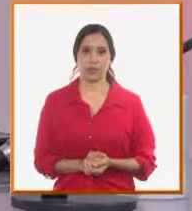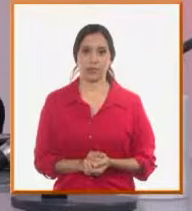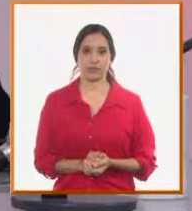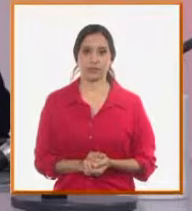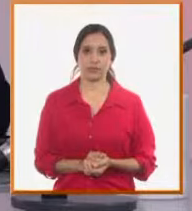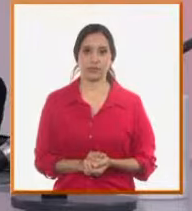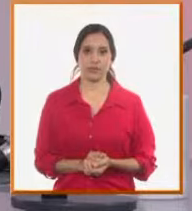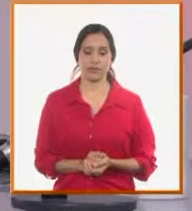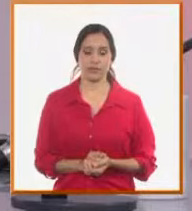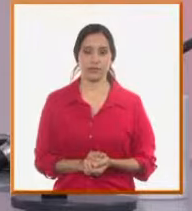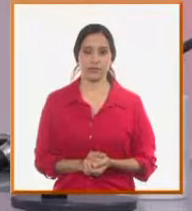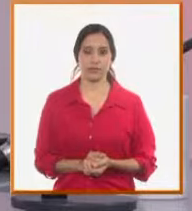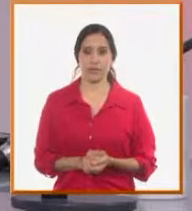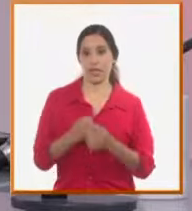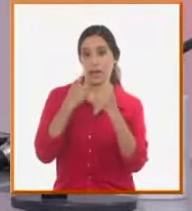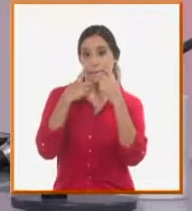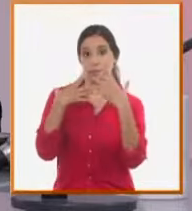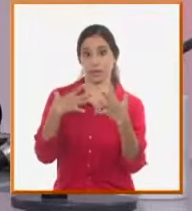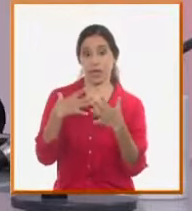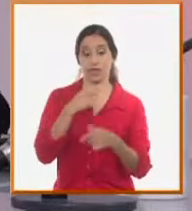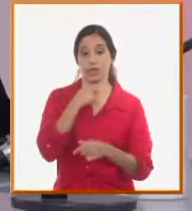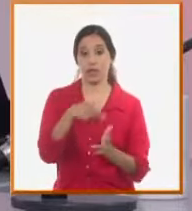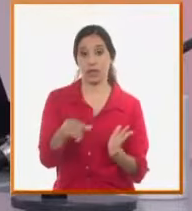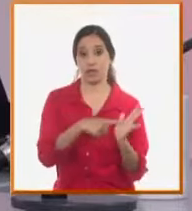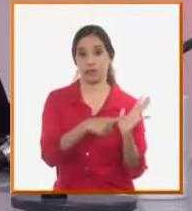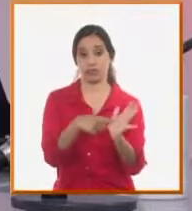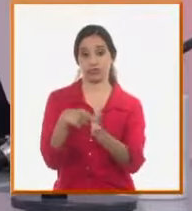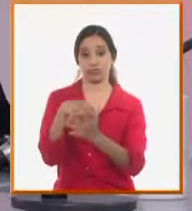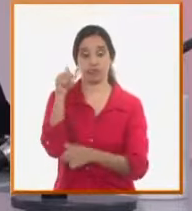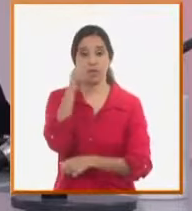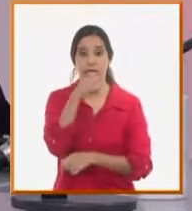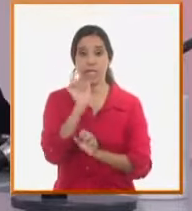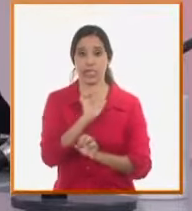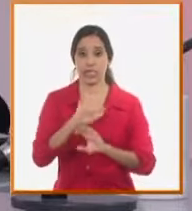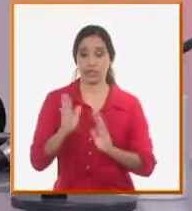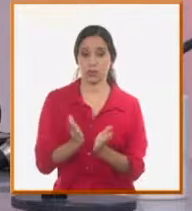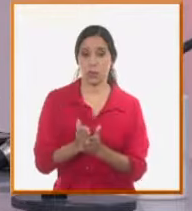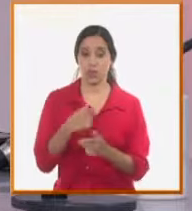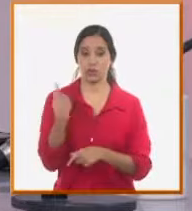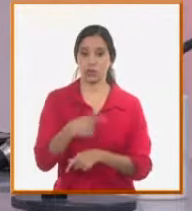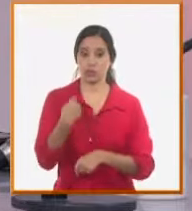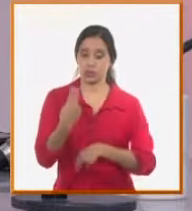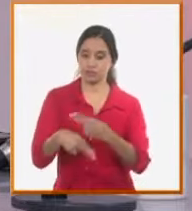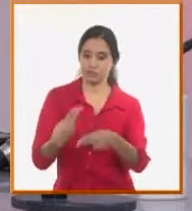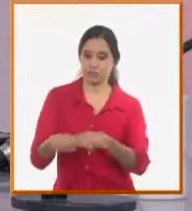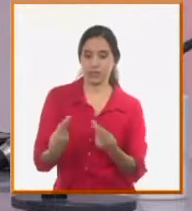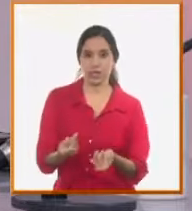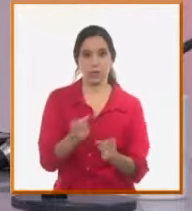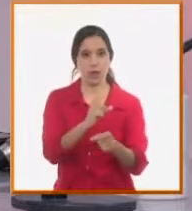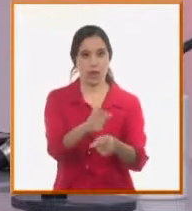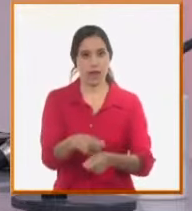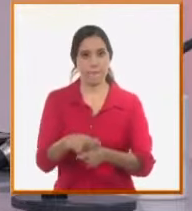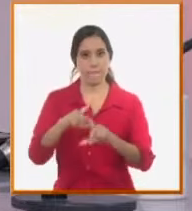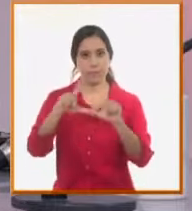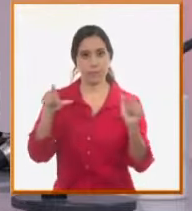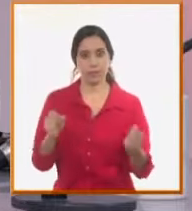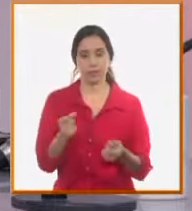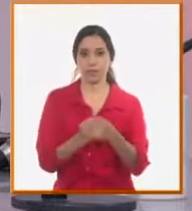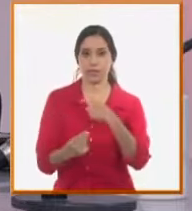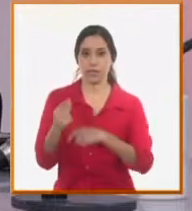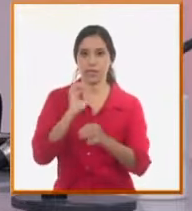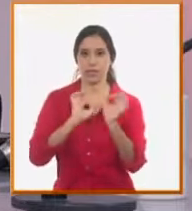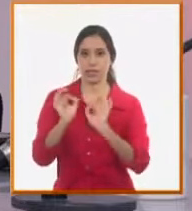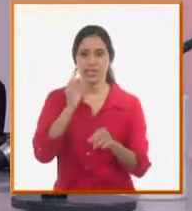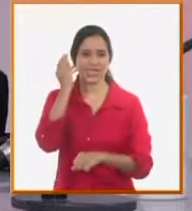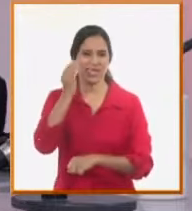Bueno, excelente ejemplo también de lo que se hace en este campo con el tema de los seguros. Por cierto, hay una opinión de Yaneisy Acosta que tiene que ver